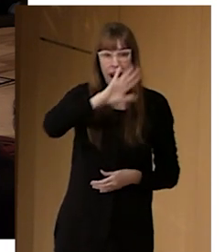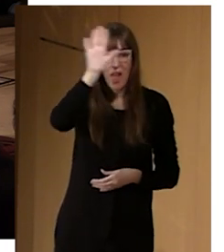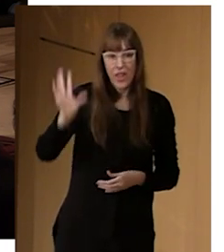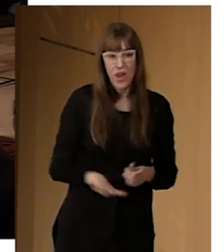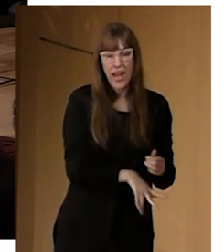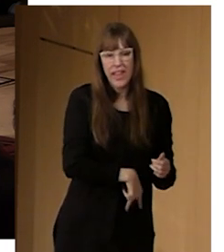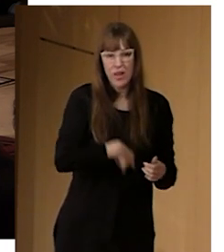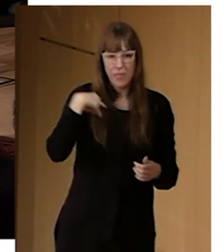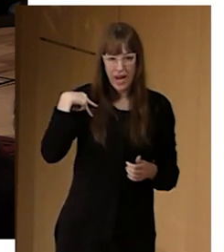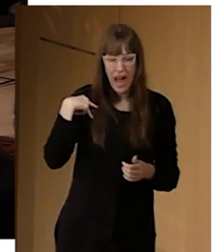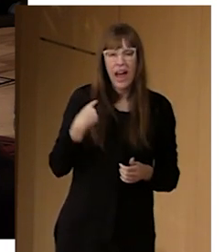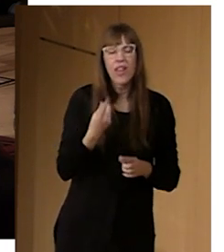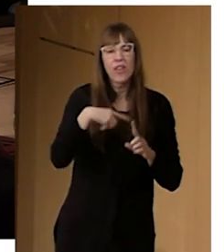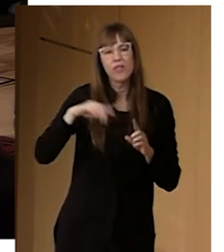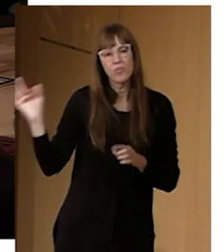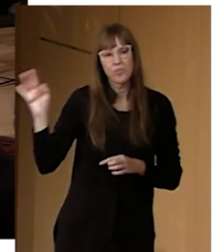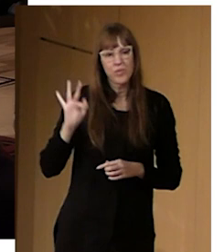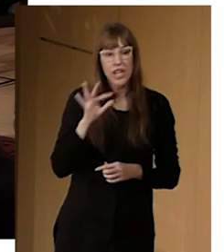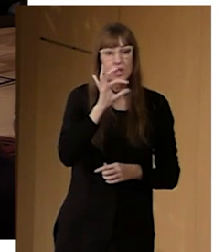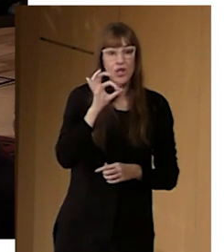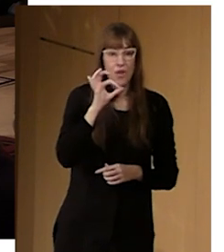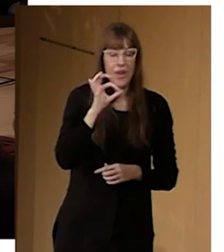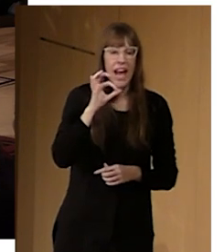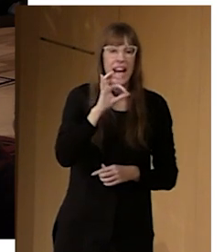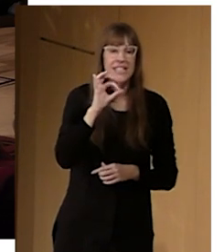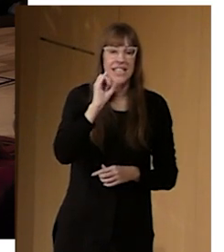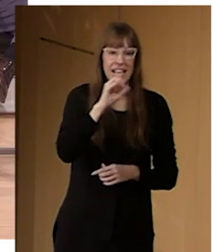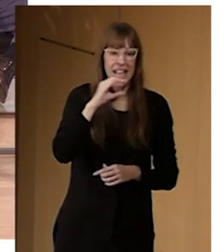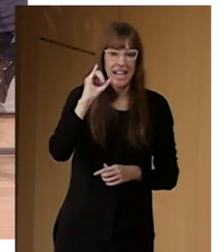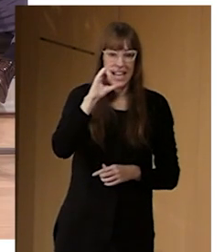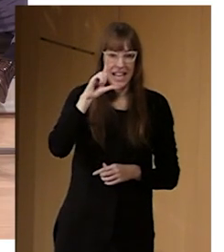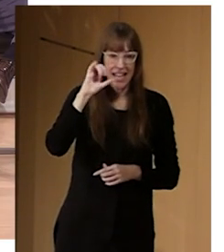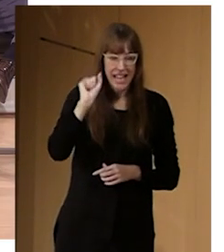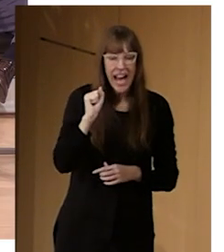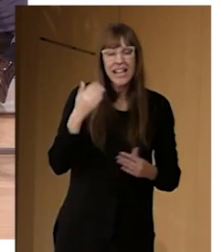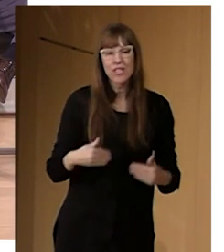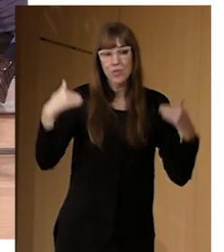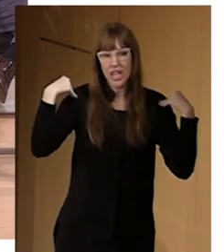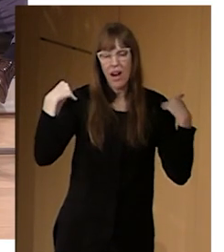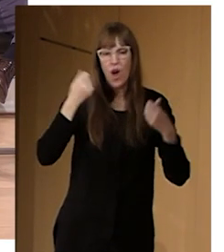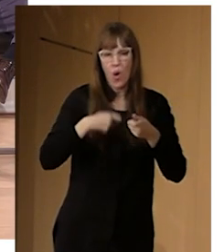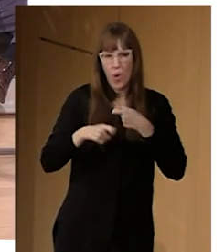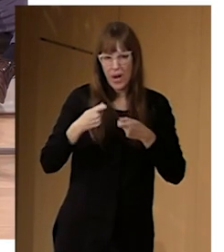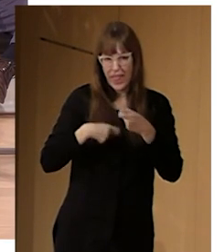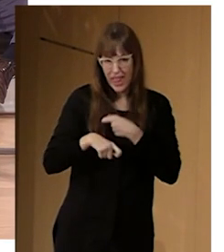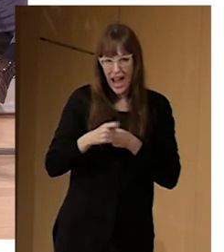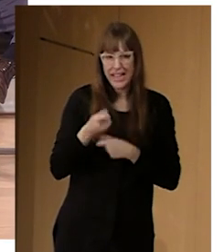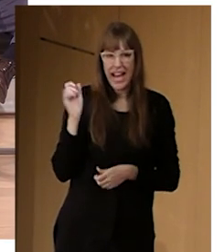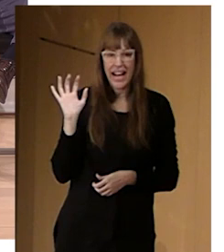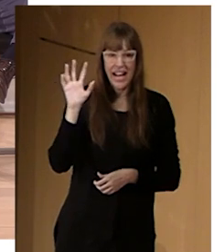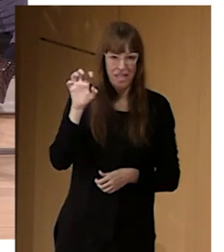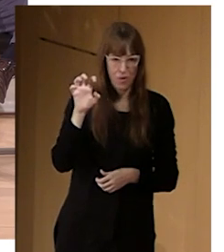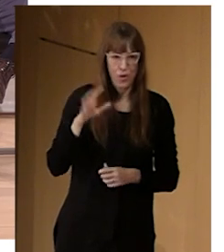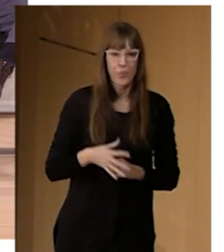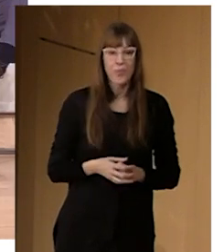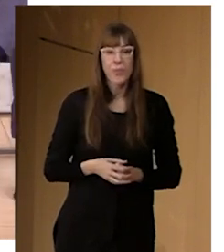Sofía sicilia responsable comercial de kaisa Forum bienvenidos y bienvenidas a todos e vaya